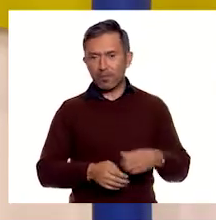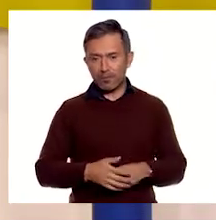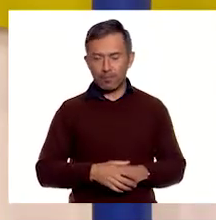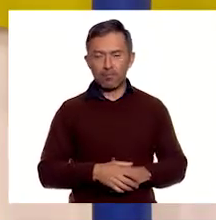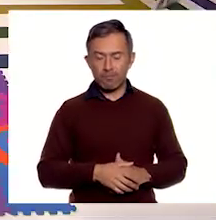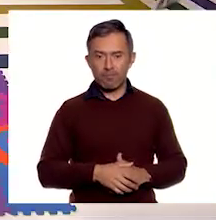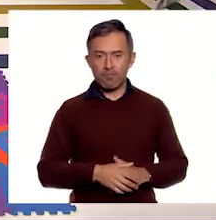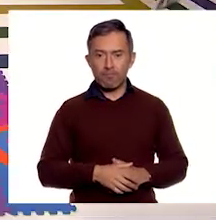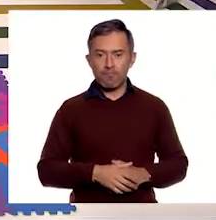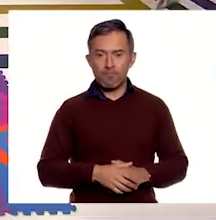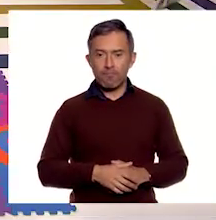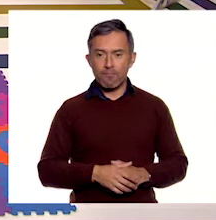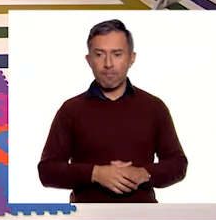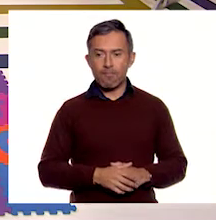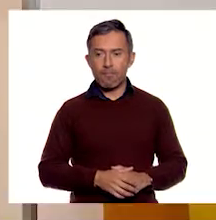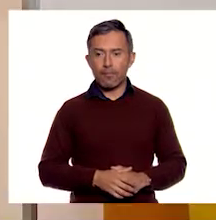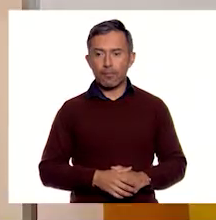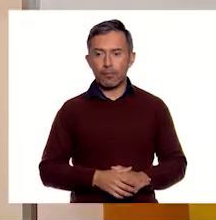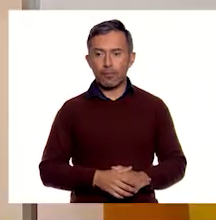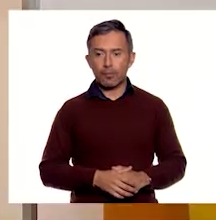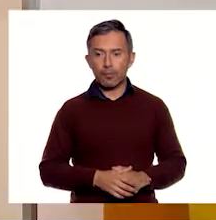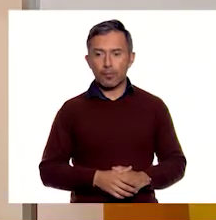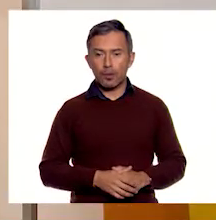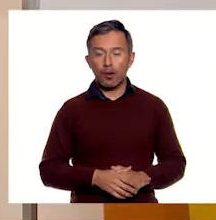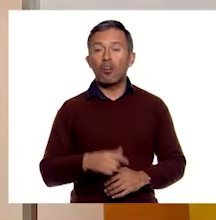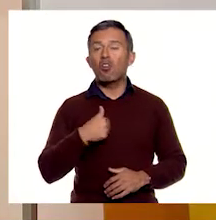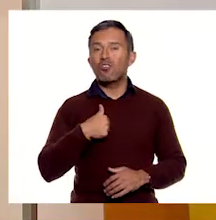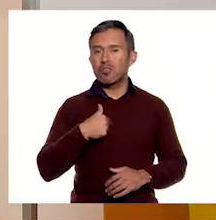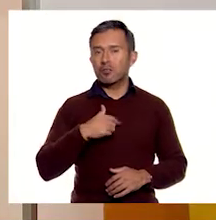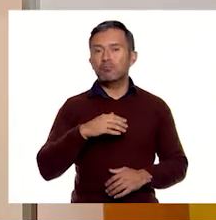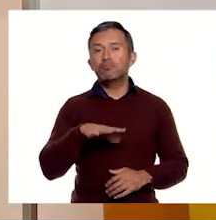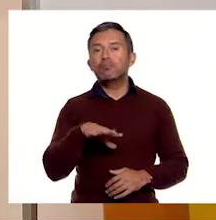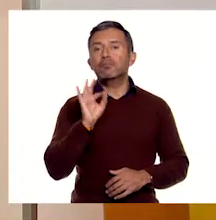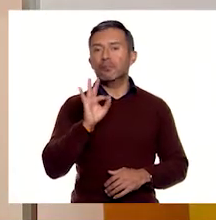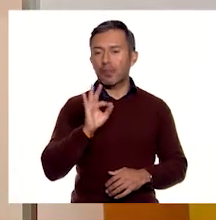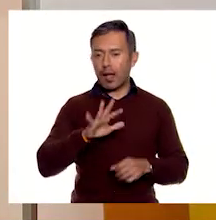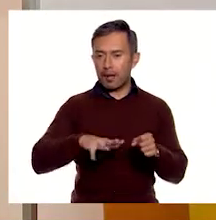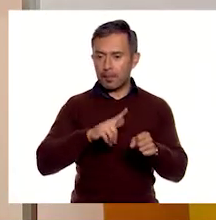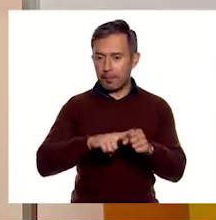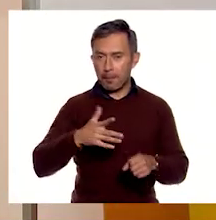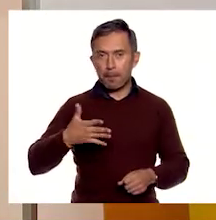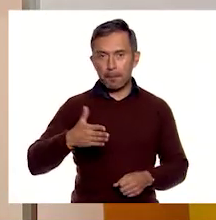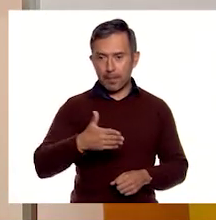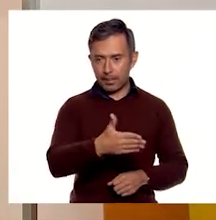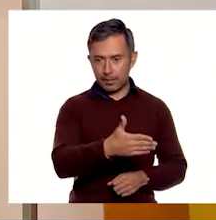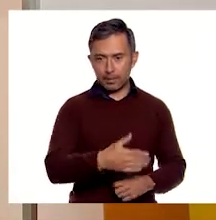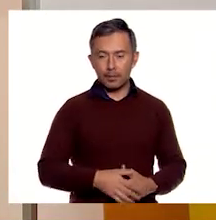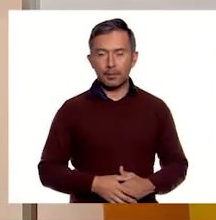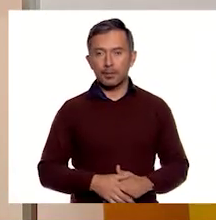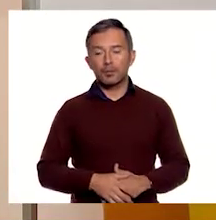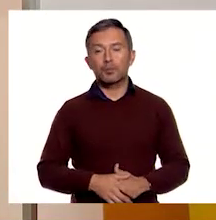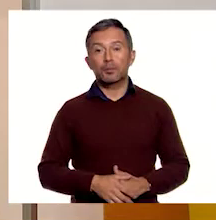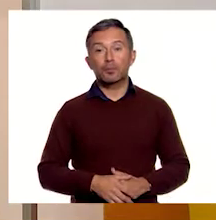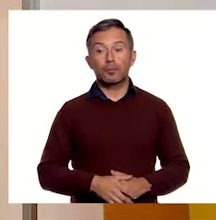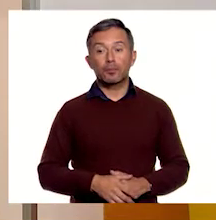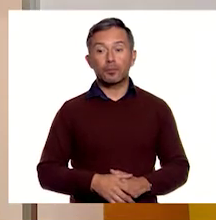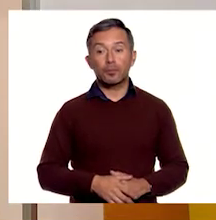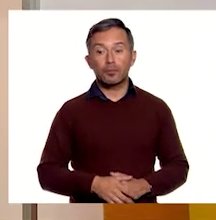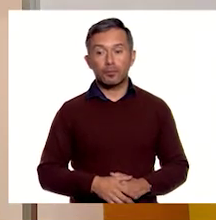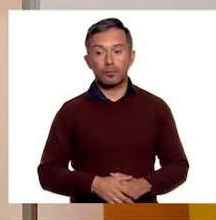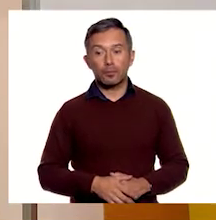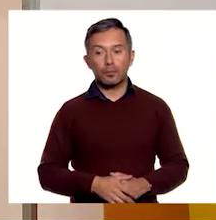tenemos. A ver. Y voy a hacer un pez. Ok, muy bien. Y voy a